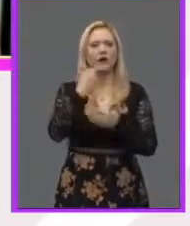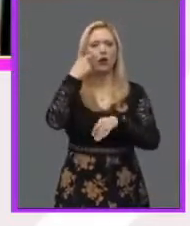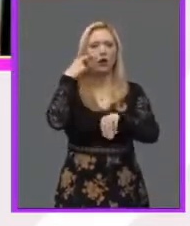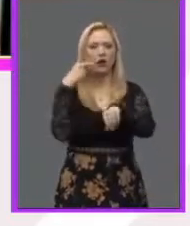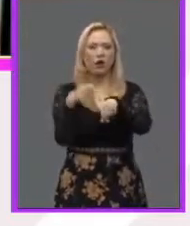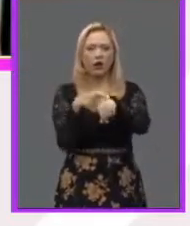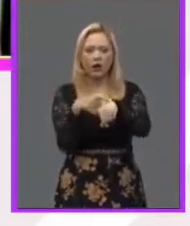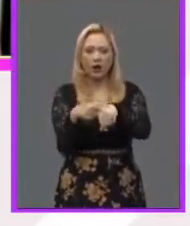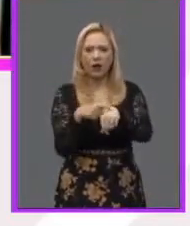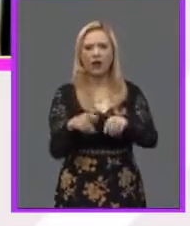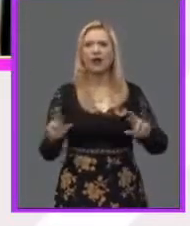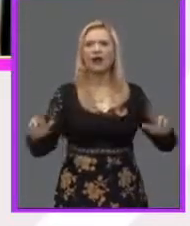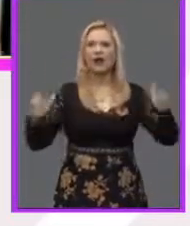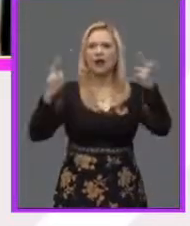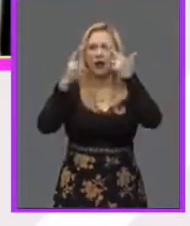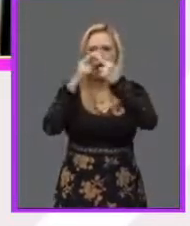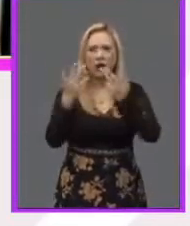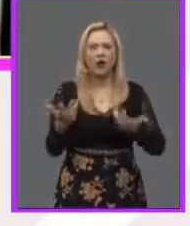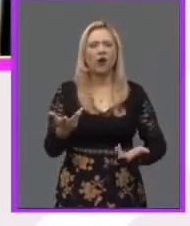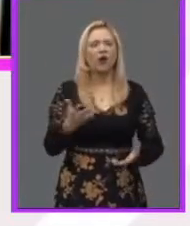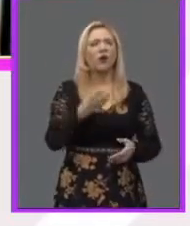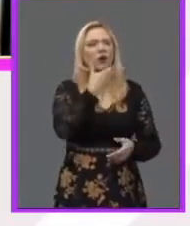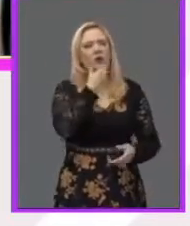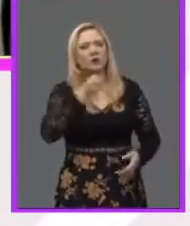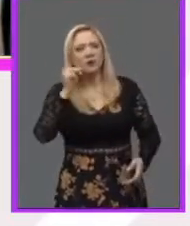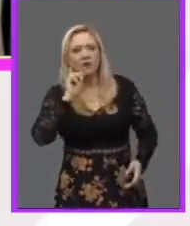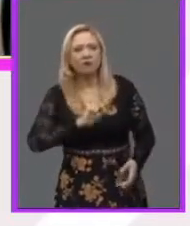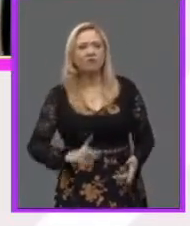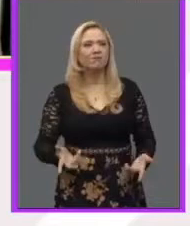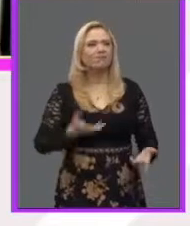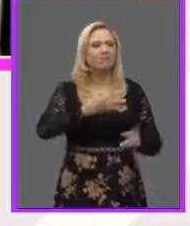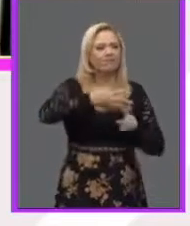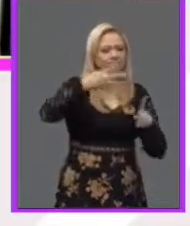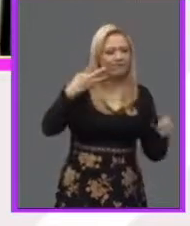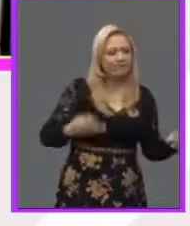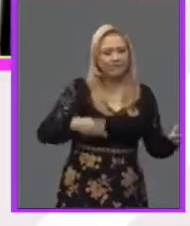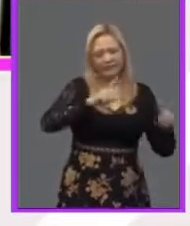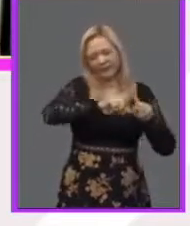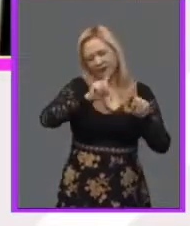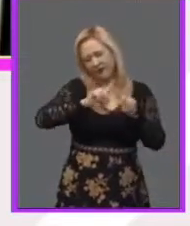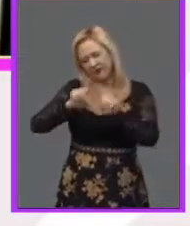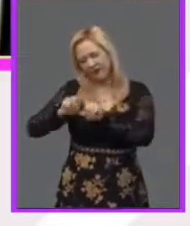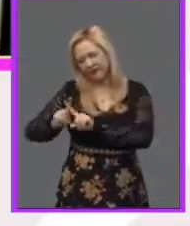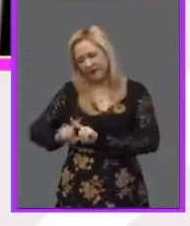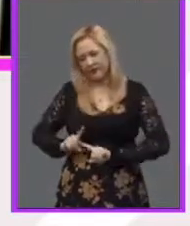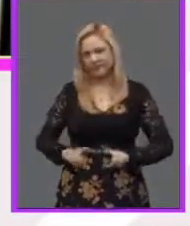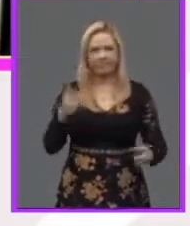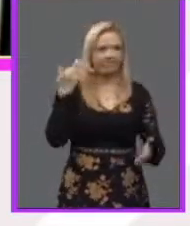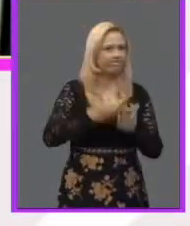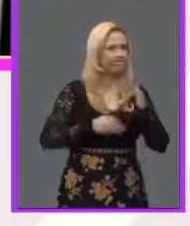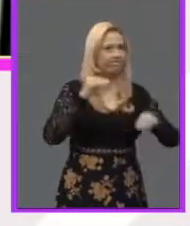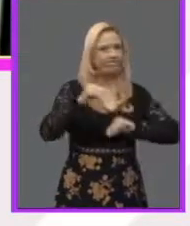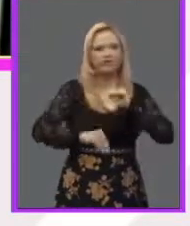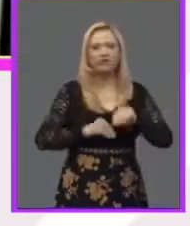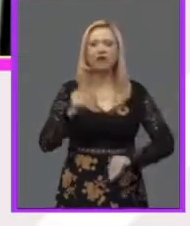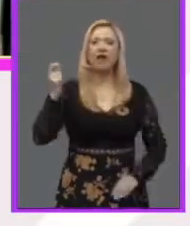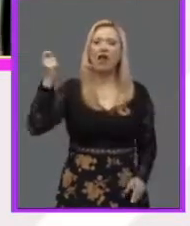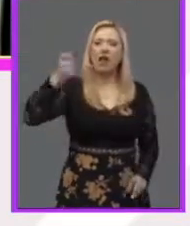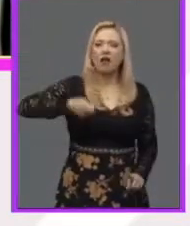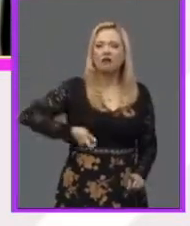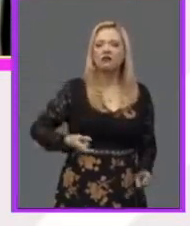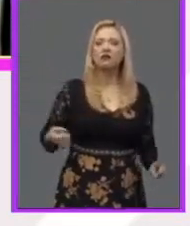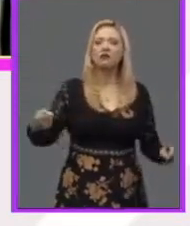sexo, orientación sexual, etcétera, etcétera, ¿no? Si bien no ha habido mucho desarrollo como sobre el tema de